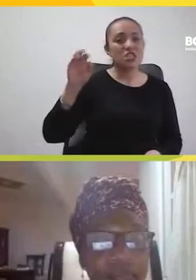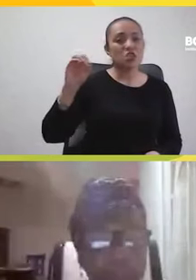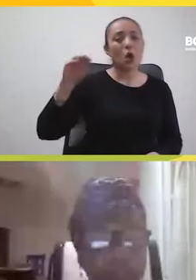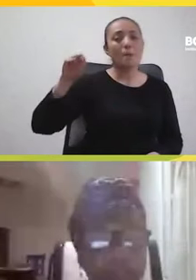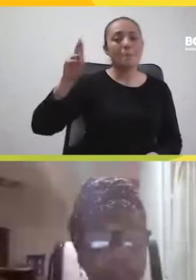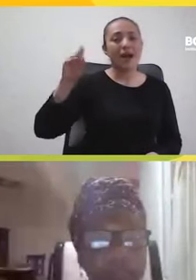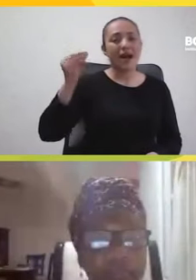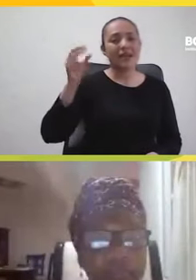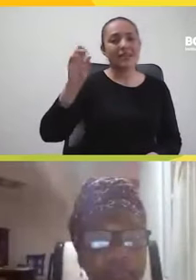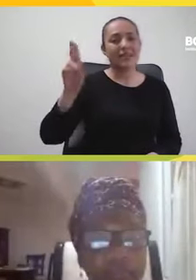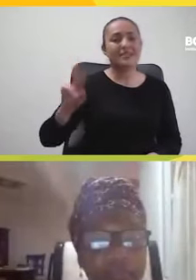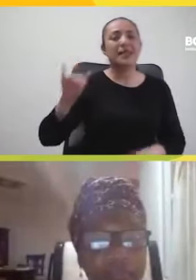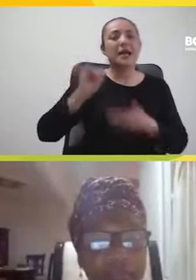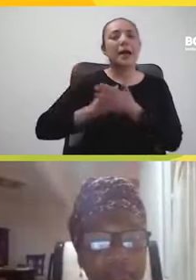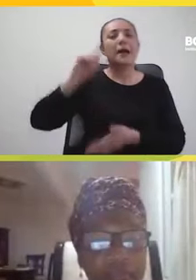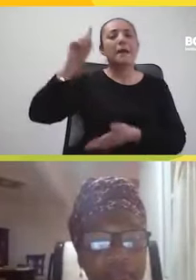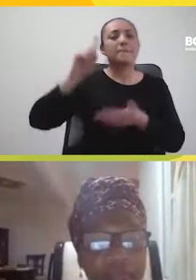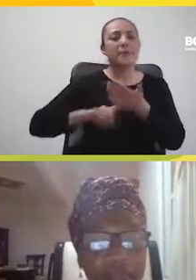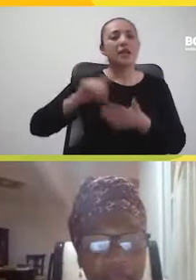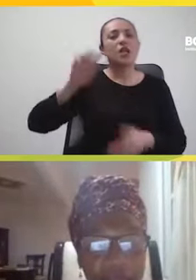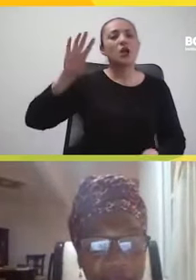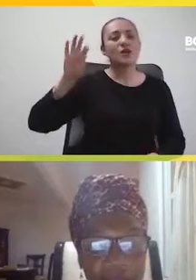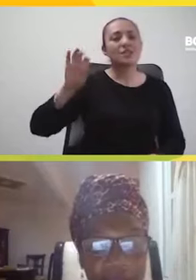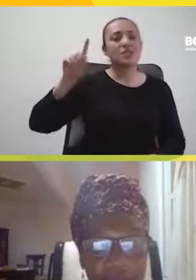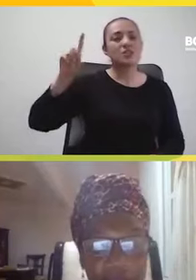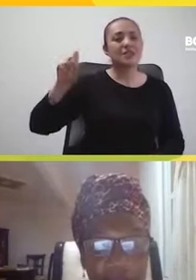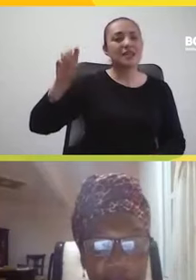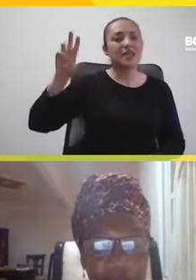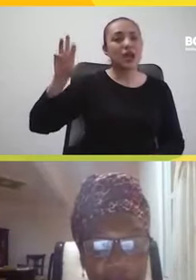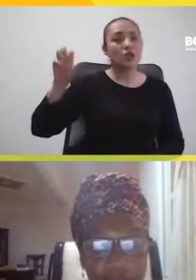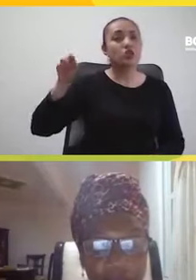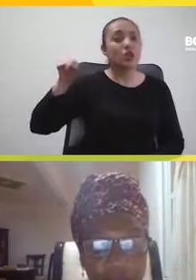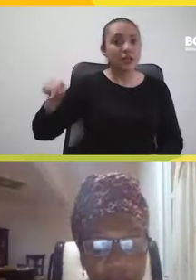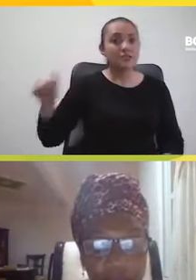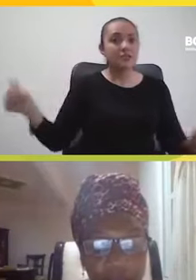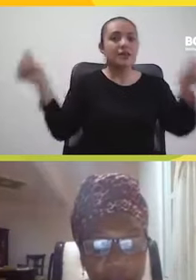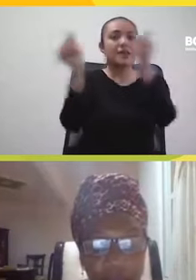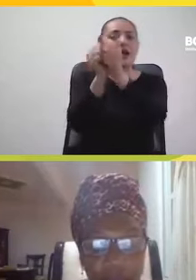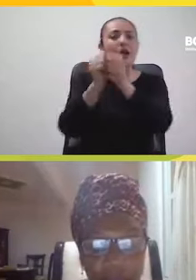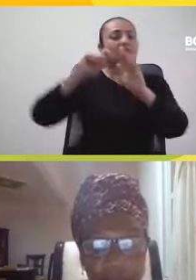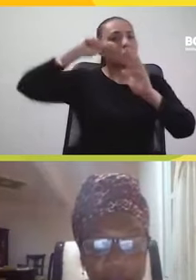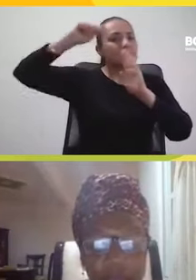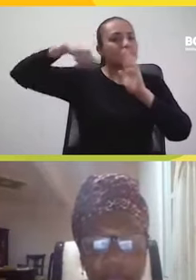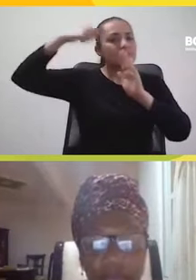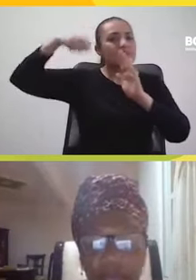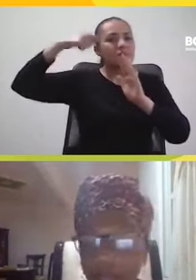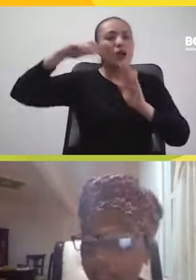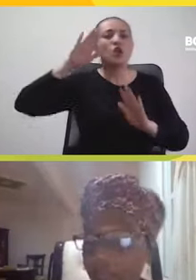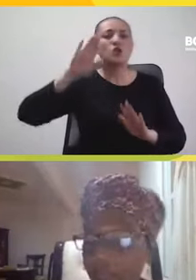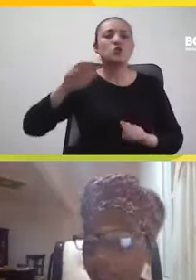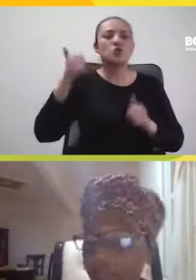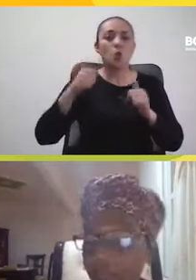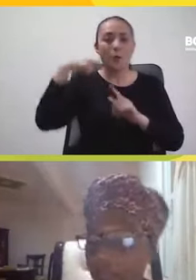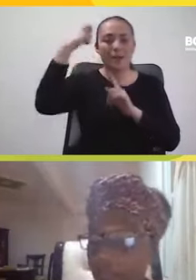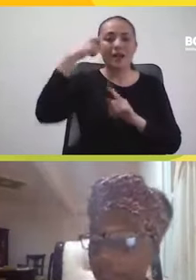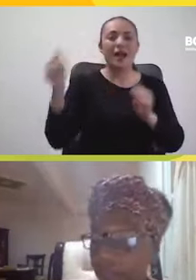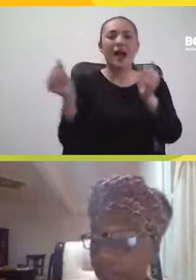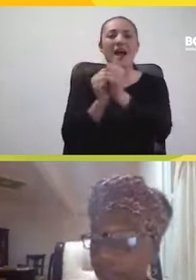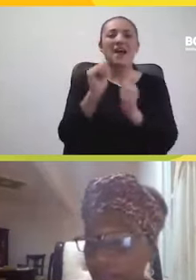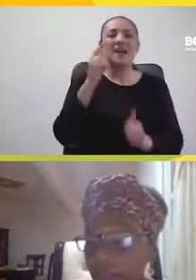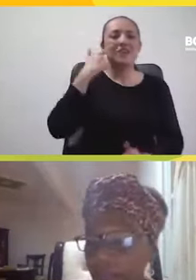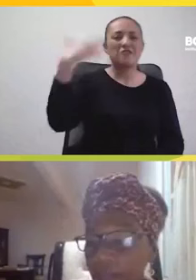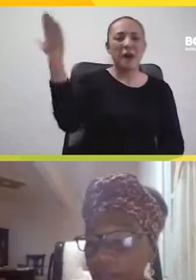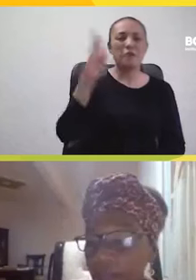dije, junto a Marlon Brando firma Quemaida, pero él no solo firmó una película, firmó como 11